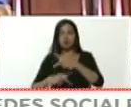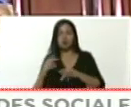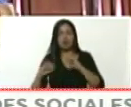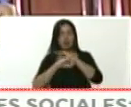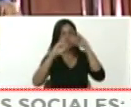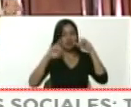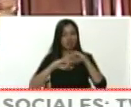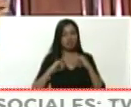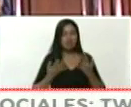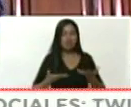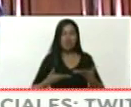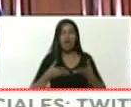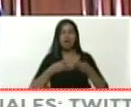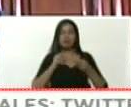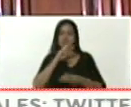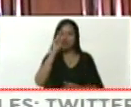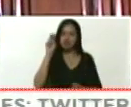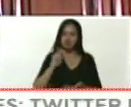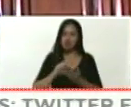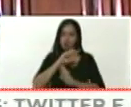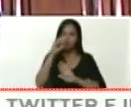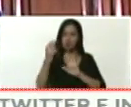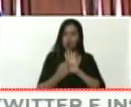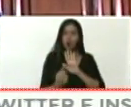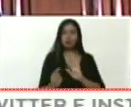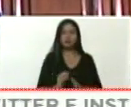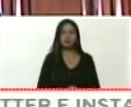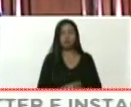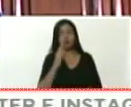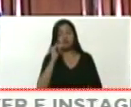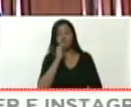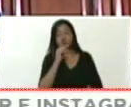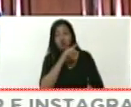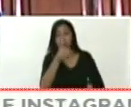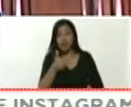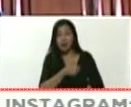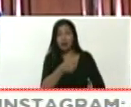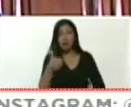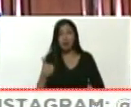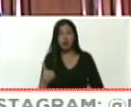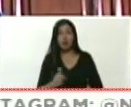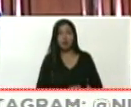felicidad nacional. Así que infórmese bien, señor